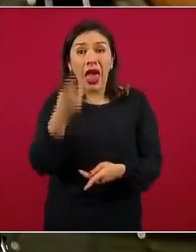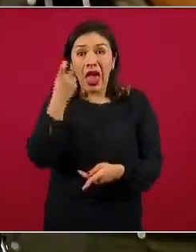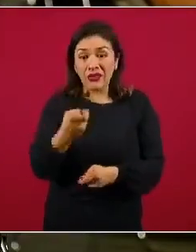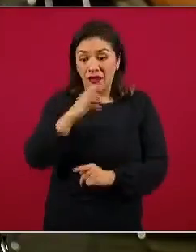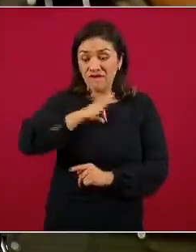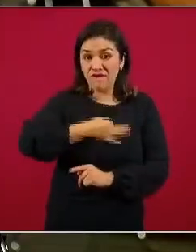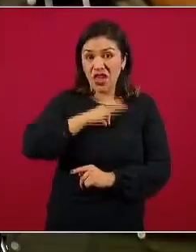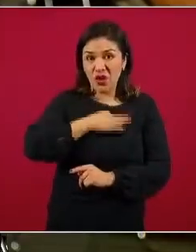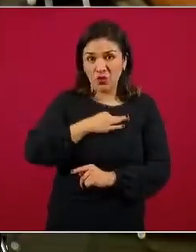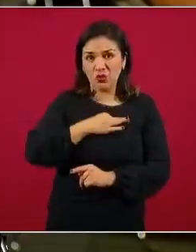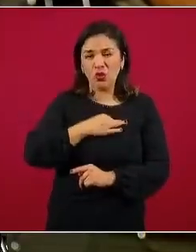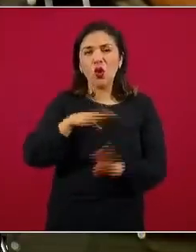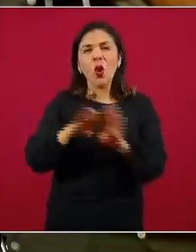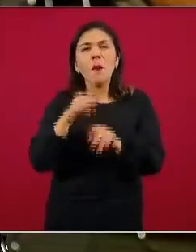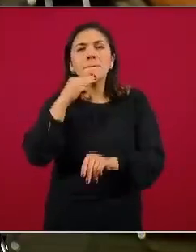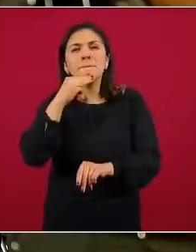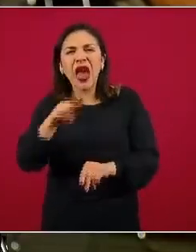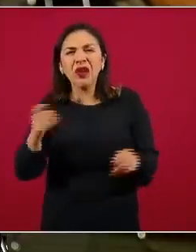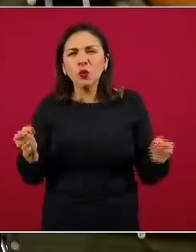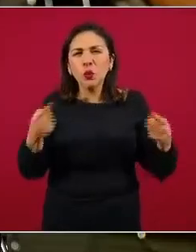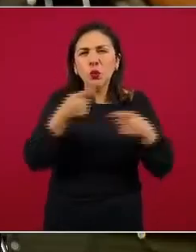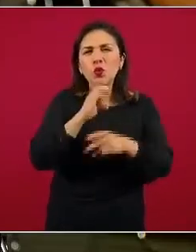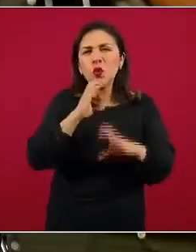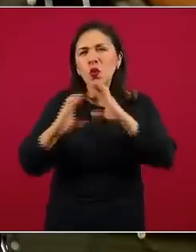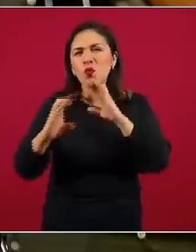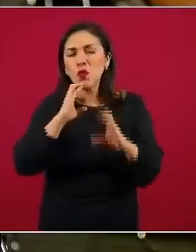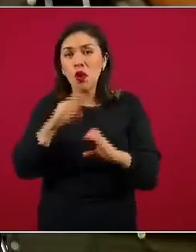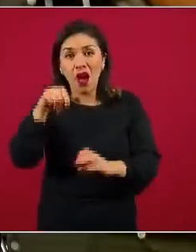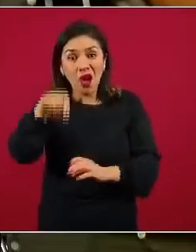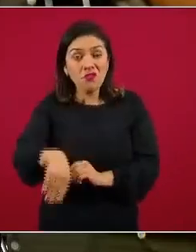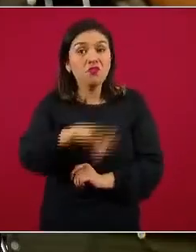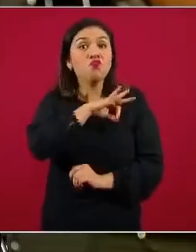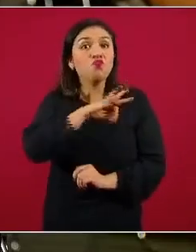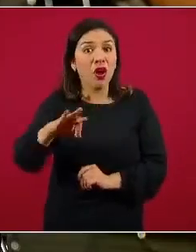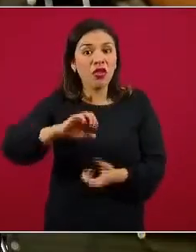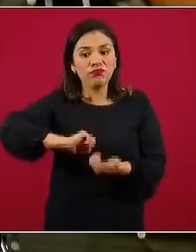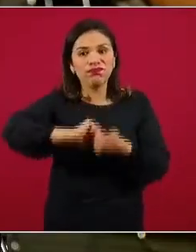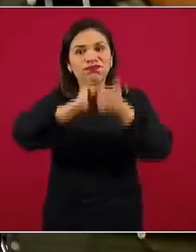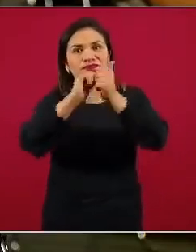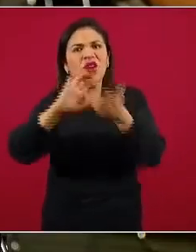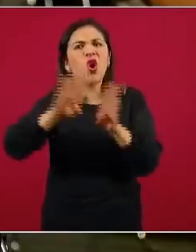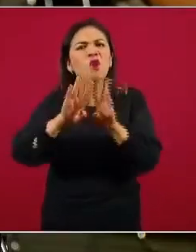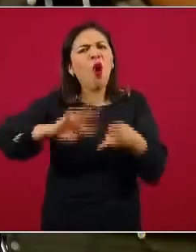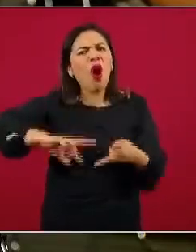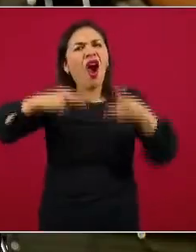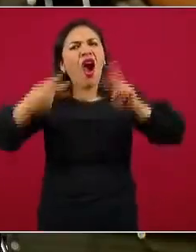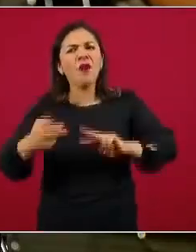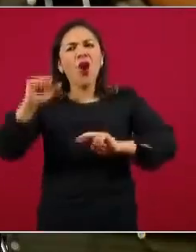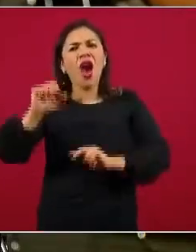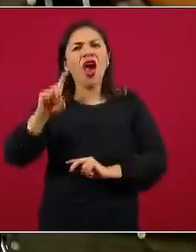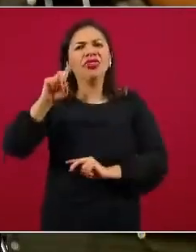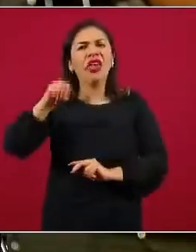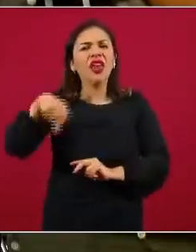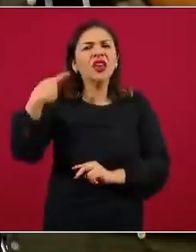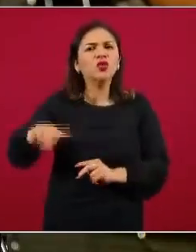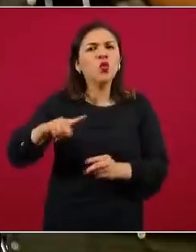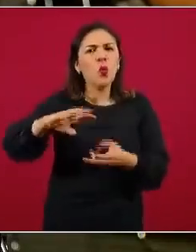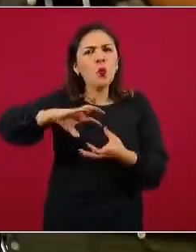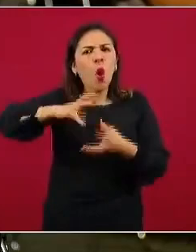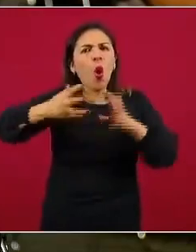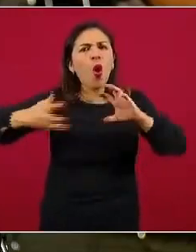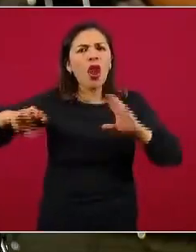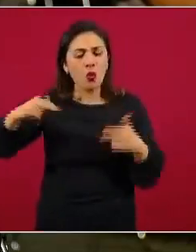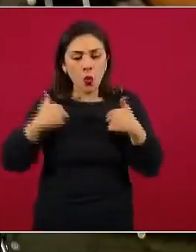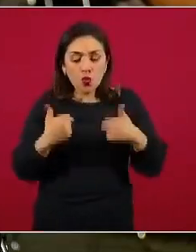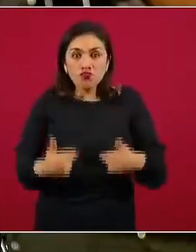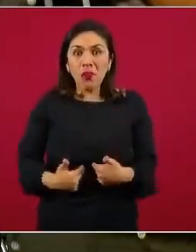virus mensajero pudiera de alguna manera alterar el ADN o la estructura molecular del ser humano, y